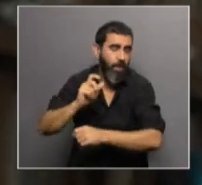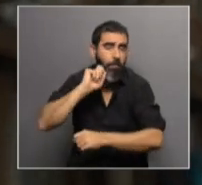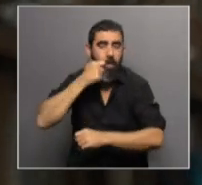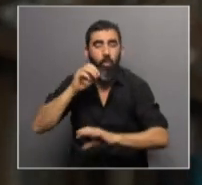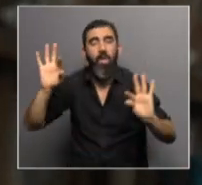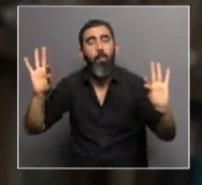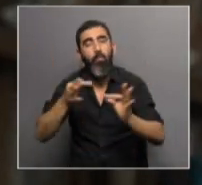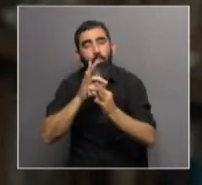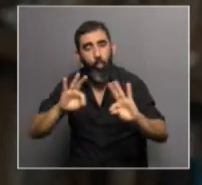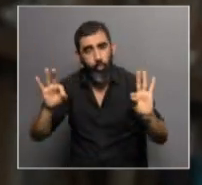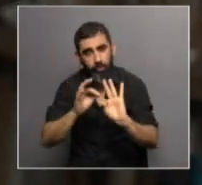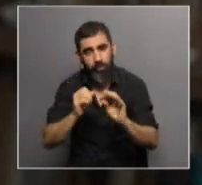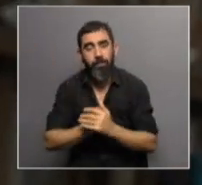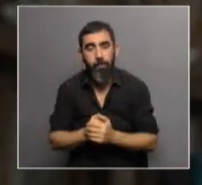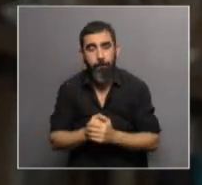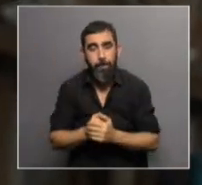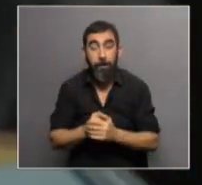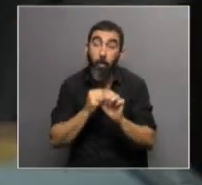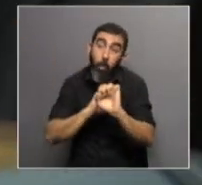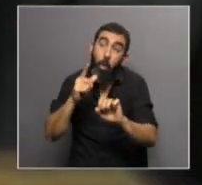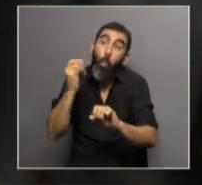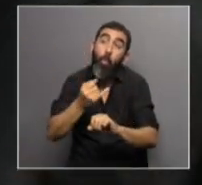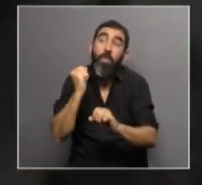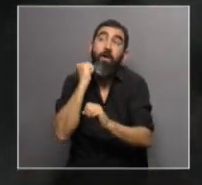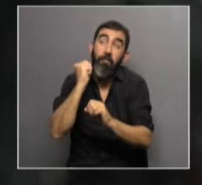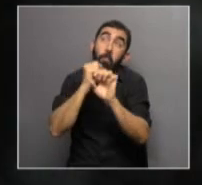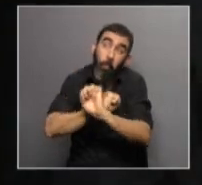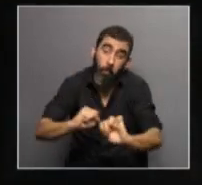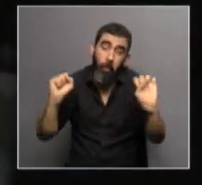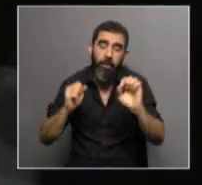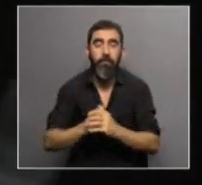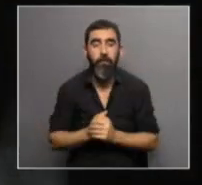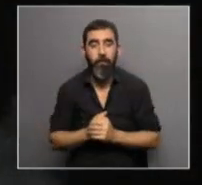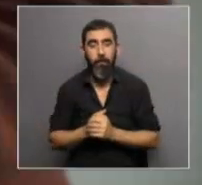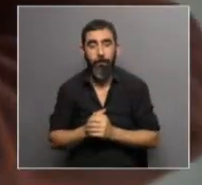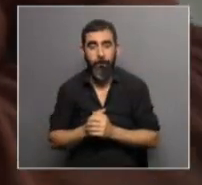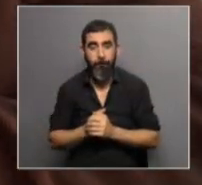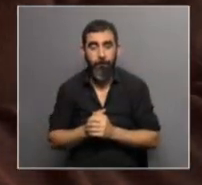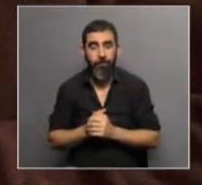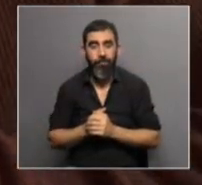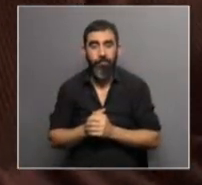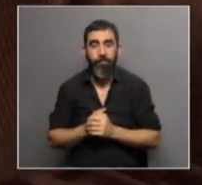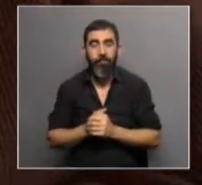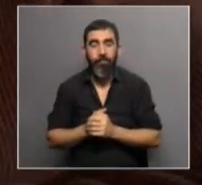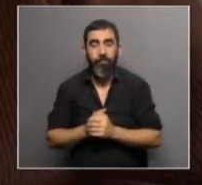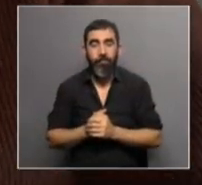no no lo fui pero pierdo la esperanza por eso rompe bastante